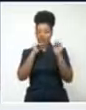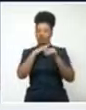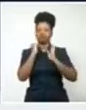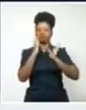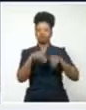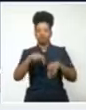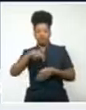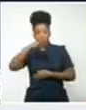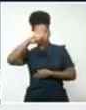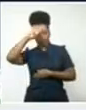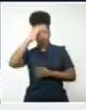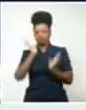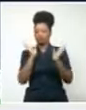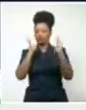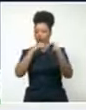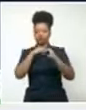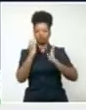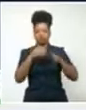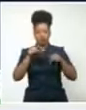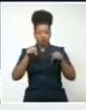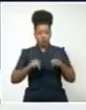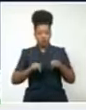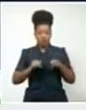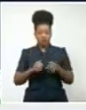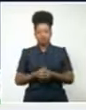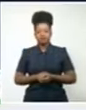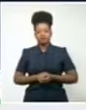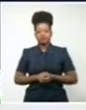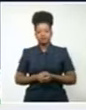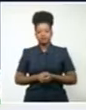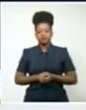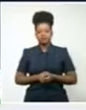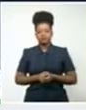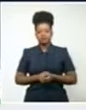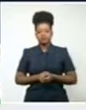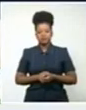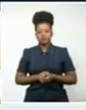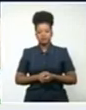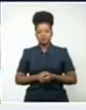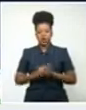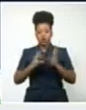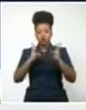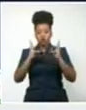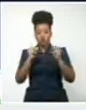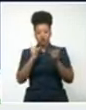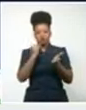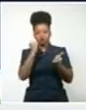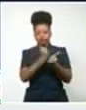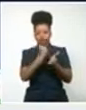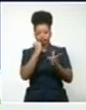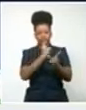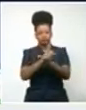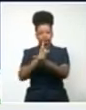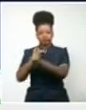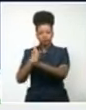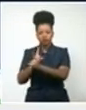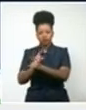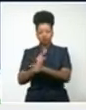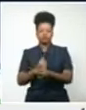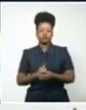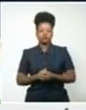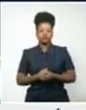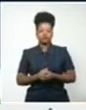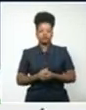país. De todas formas, con el número de casos que se han ido confirmando, los contactos y demás, y